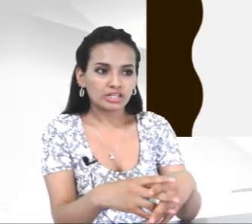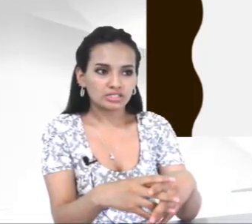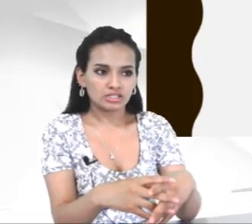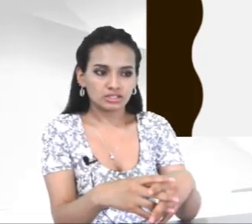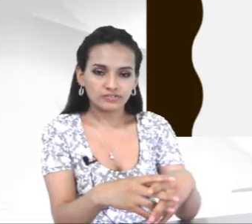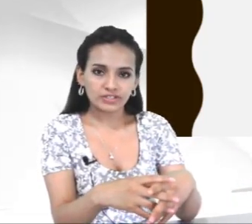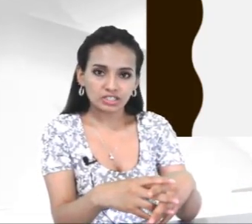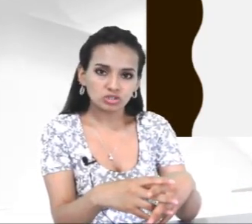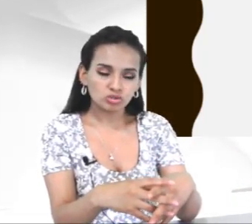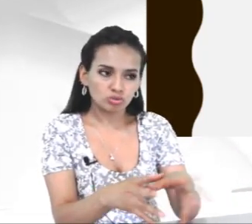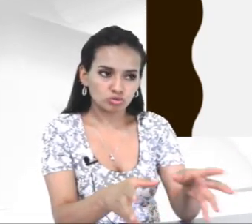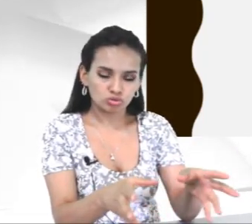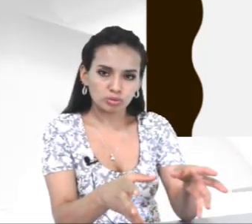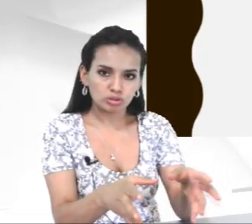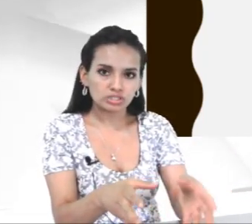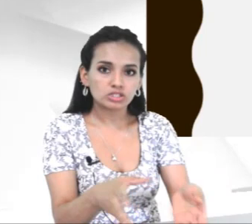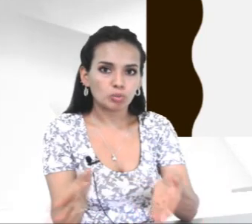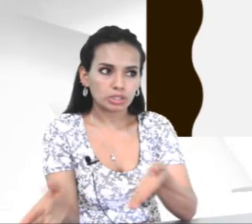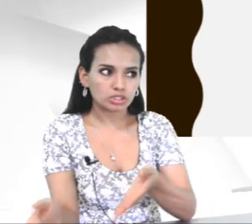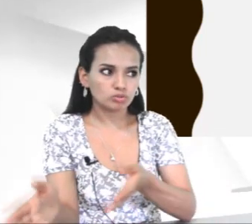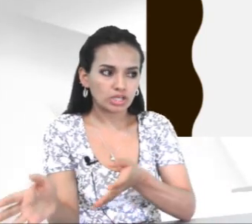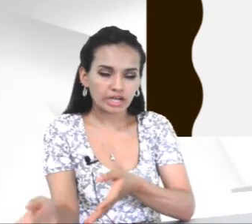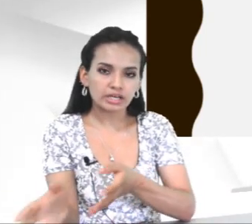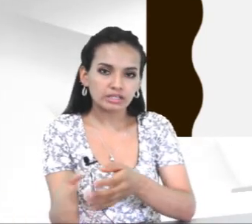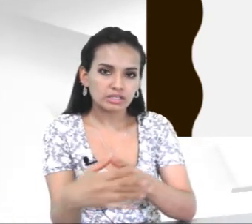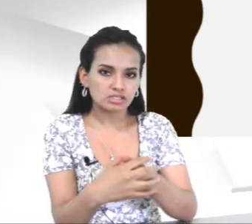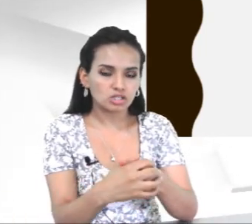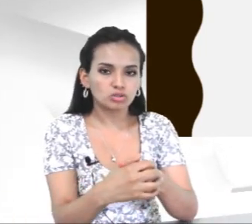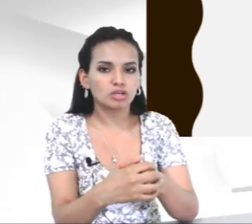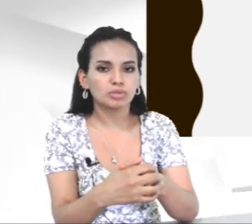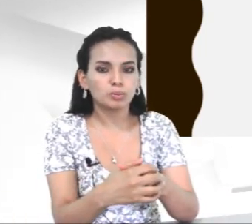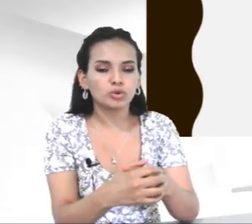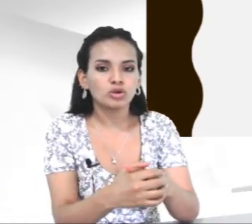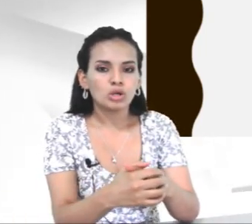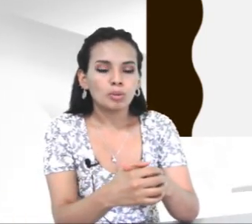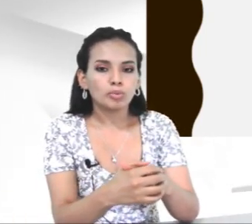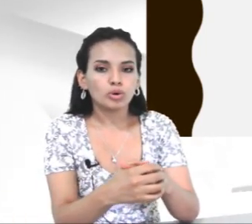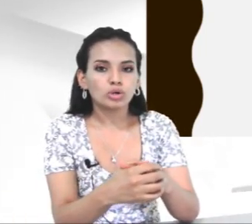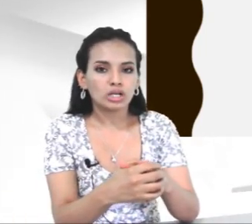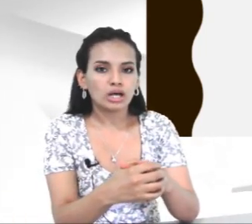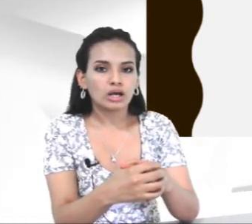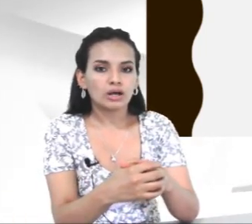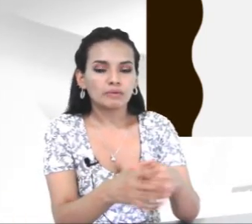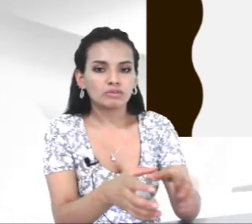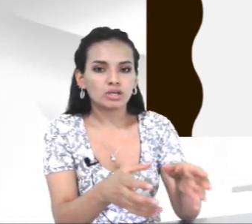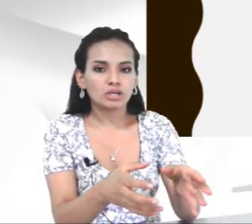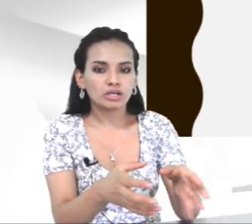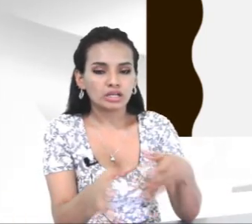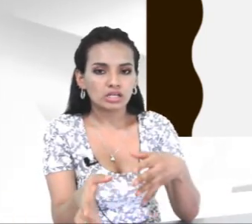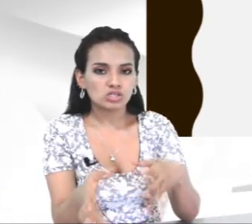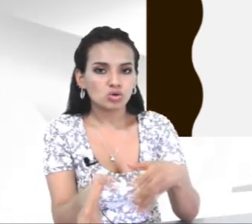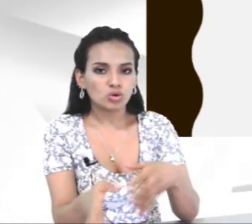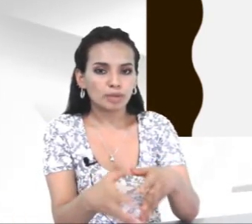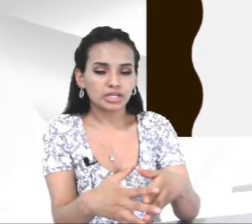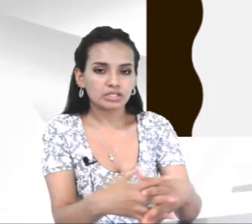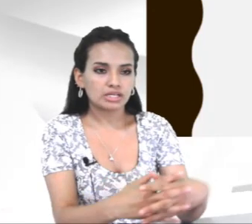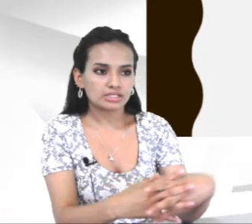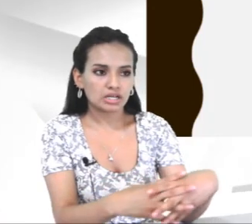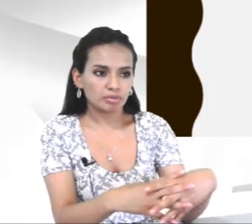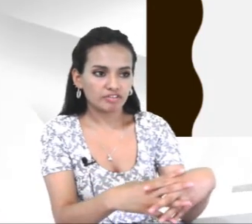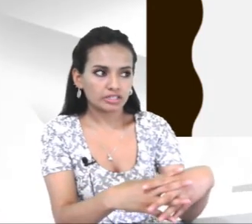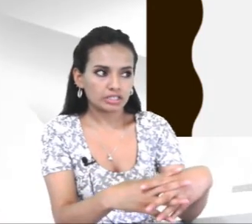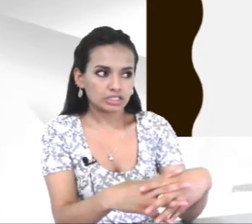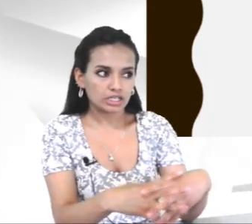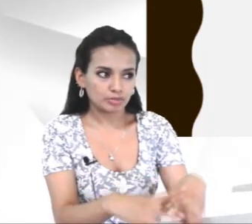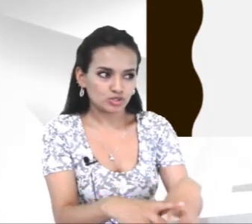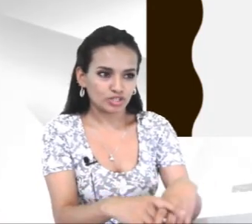tenemos la desertificación como su nombre lo dice es convertir una área en desierto también por por la degradación o la pérdida de